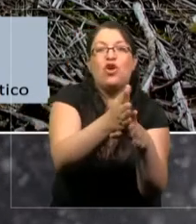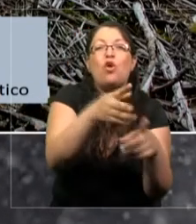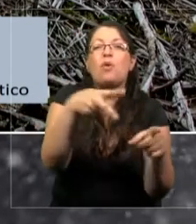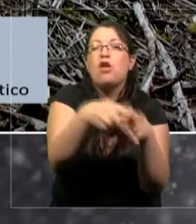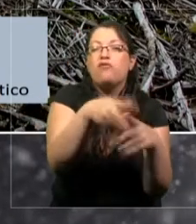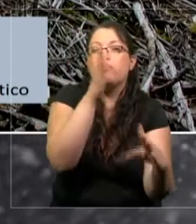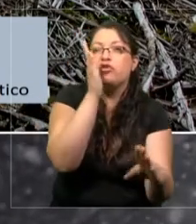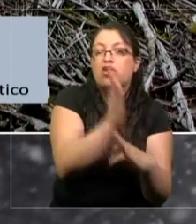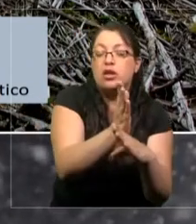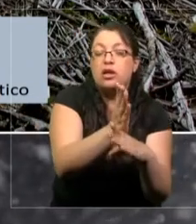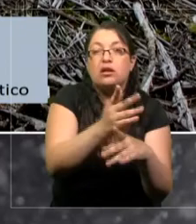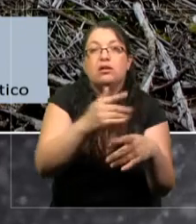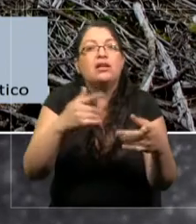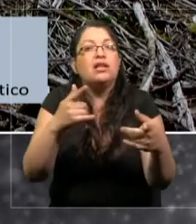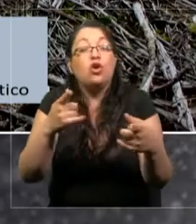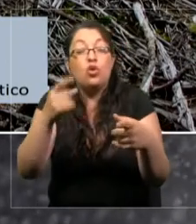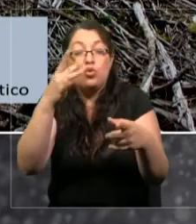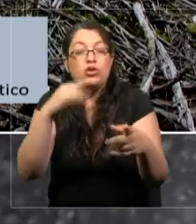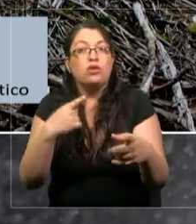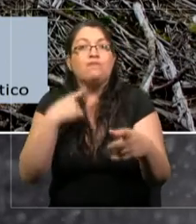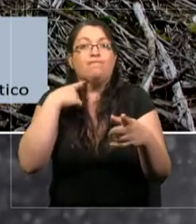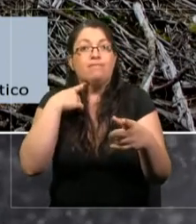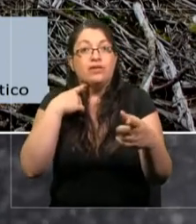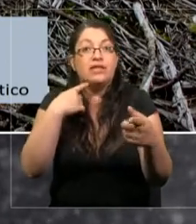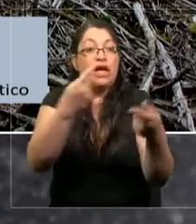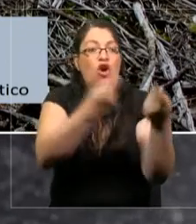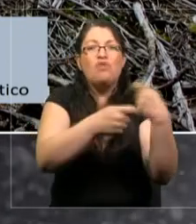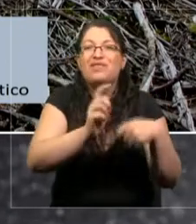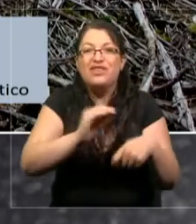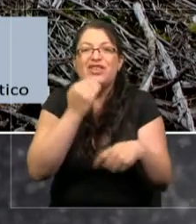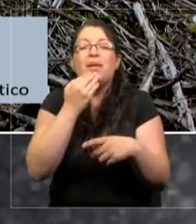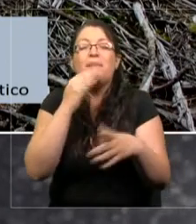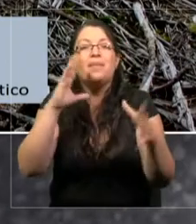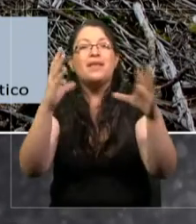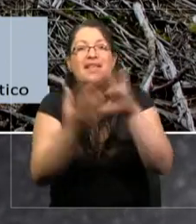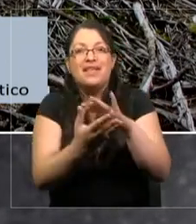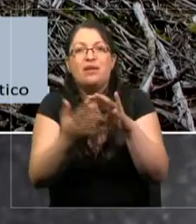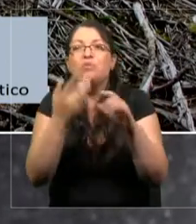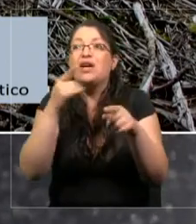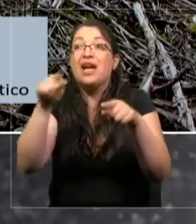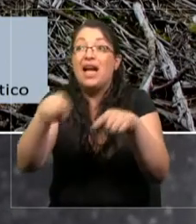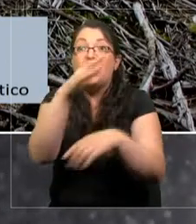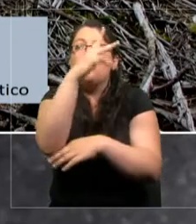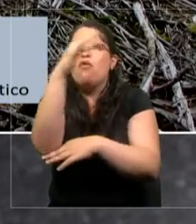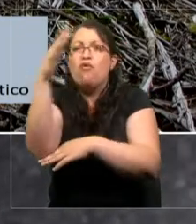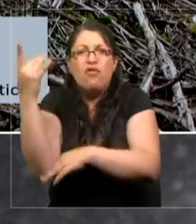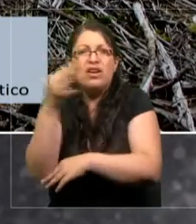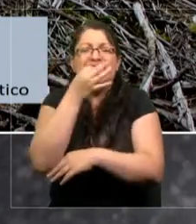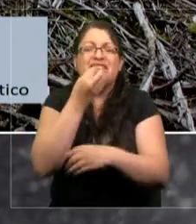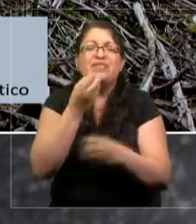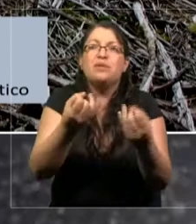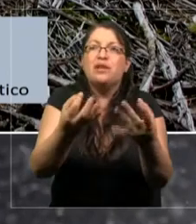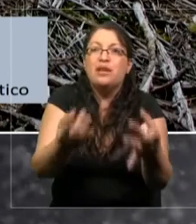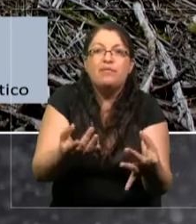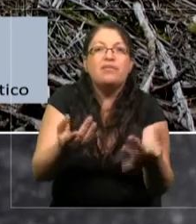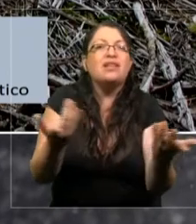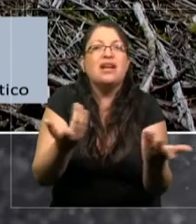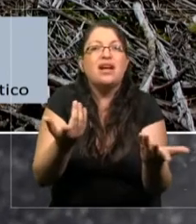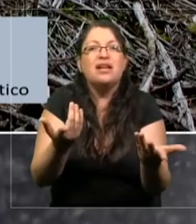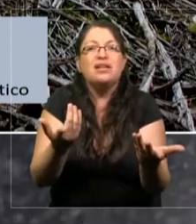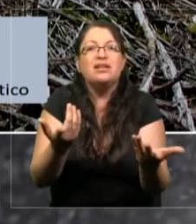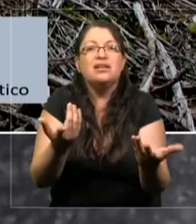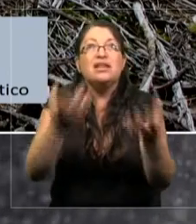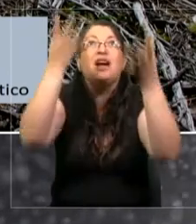ecológico sino también económico y cambio climático porque estos bosques y las turberas y los pastizales que impactan dejan de